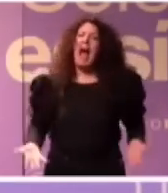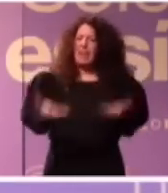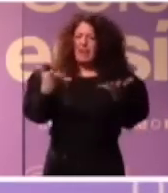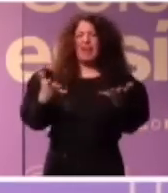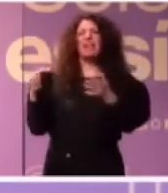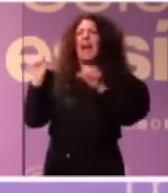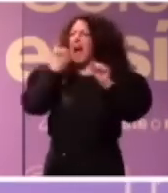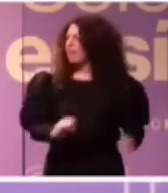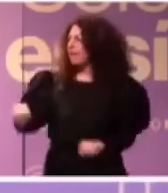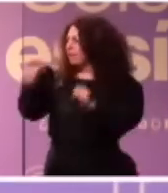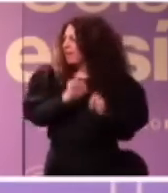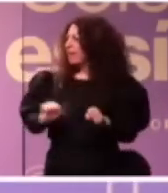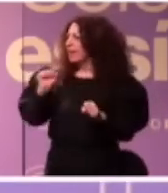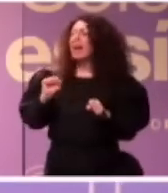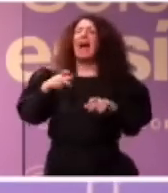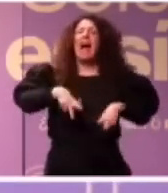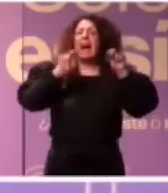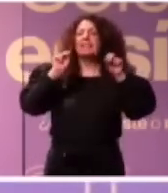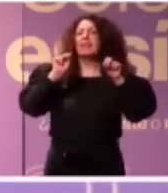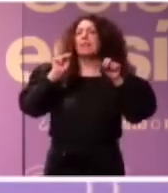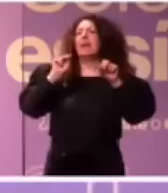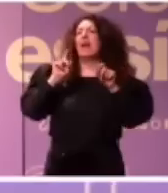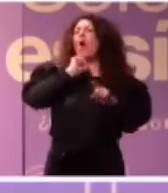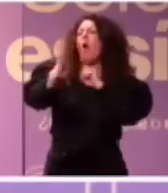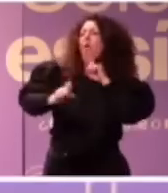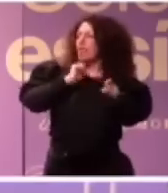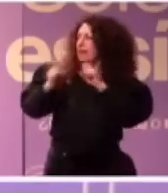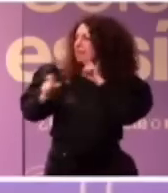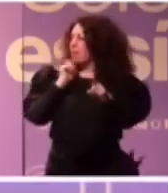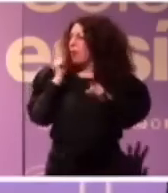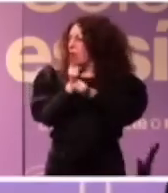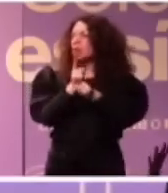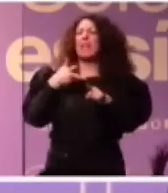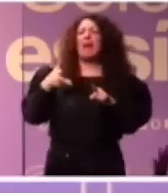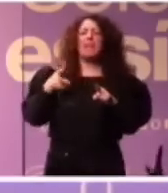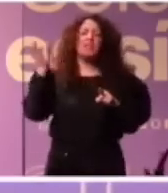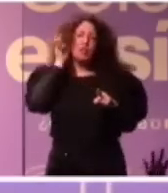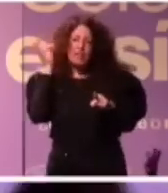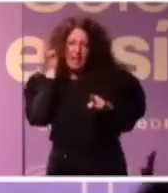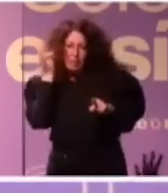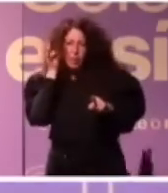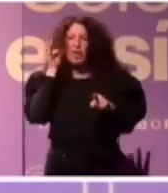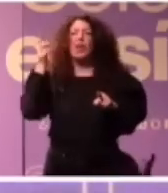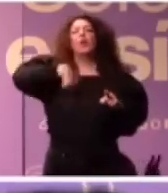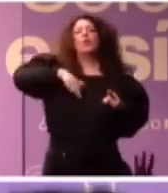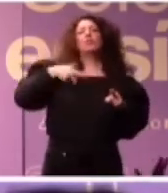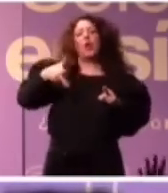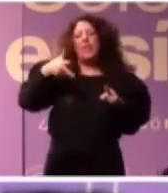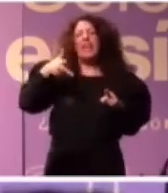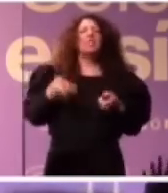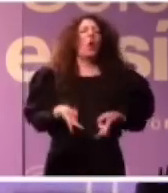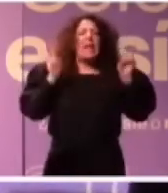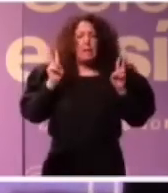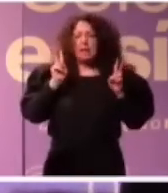es sí, a parar esta ofensiva reaccionaria contra los derechos de las mujeres y contra nuestro derecho a la libertad